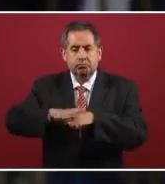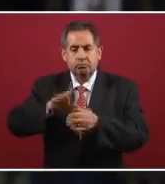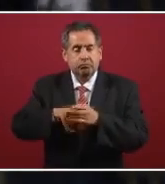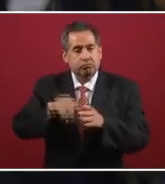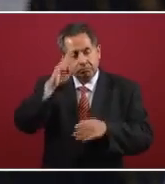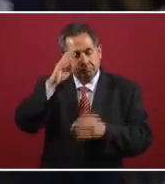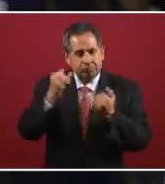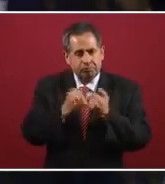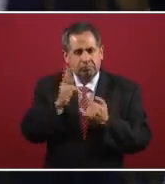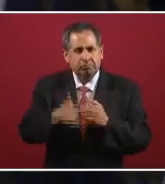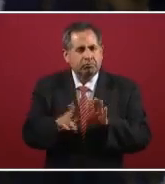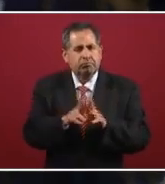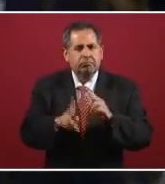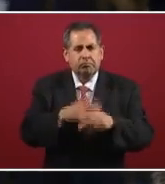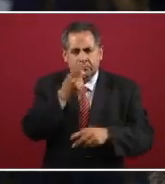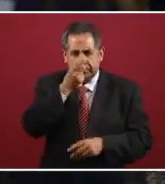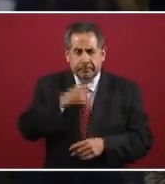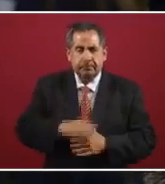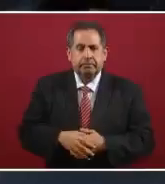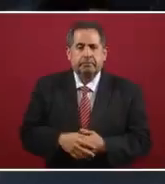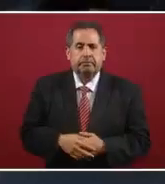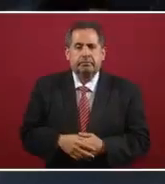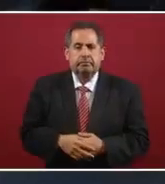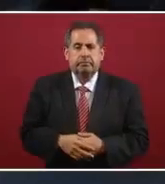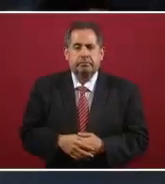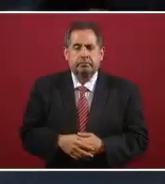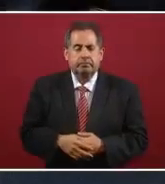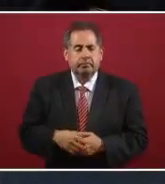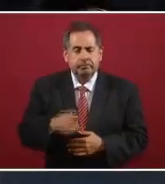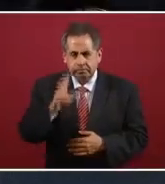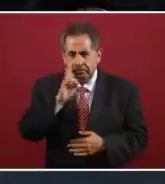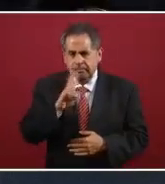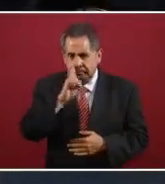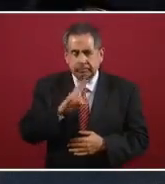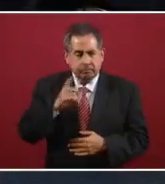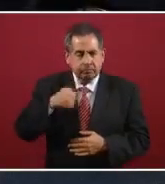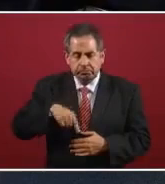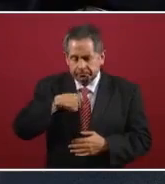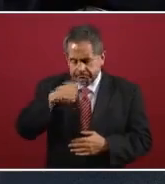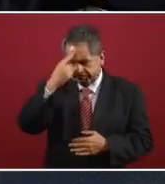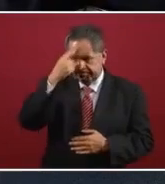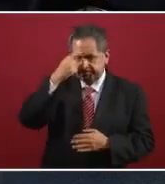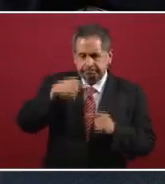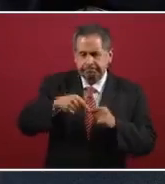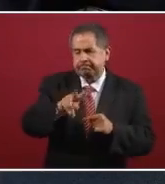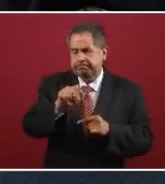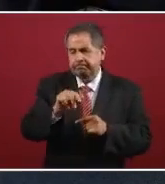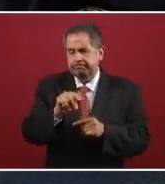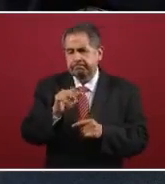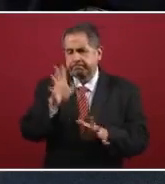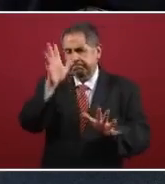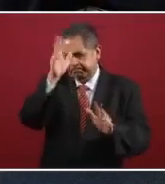lo mismo. Quisiera saber qué nos podría decir. Estamos a punto de llegar a un acuerdo.